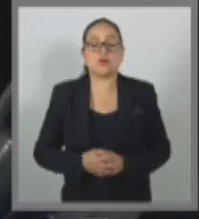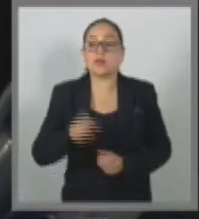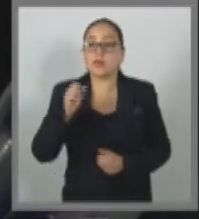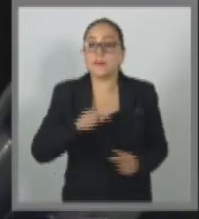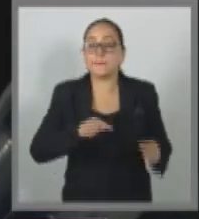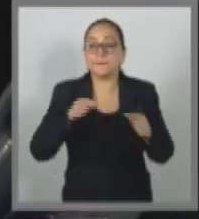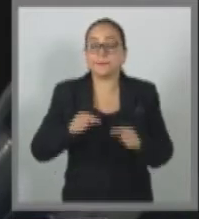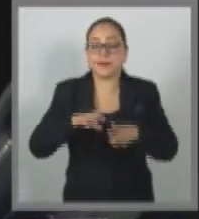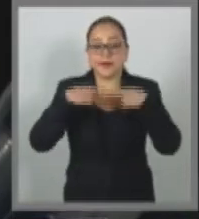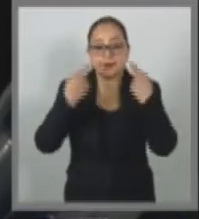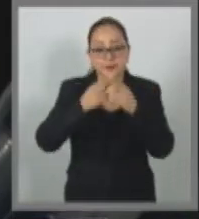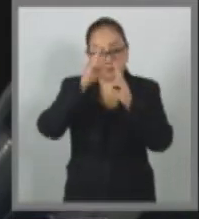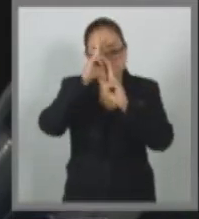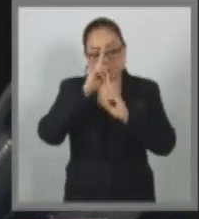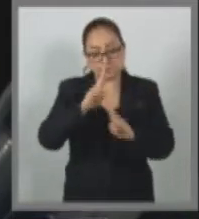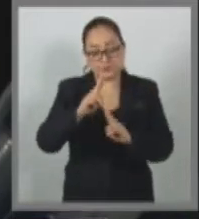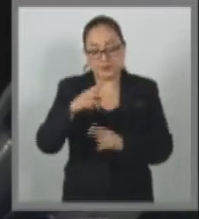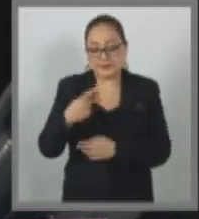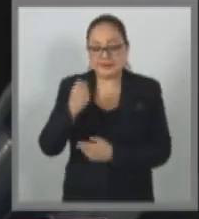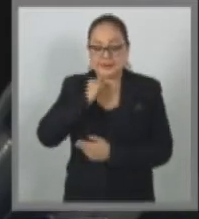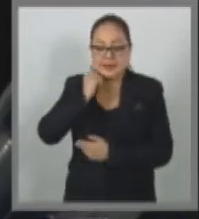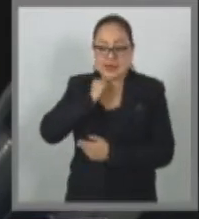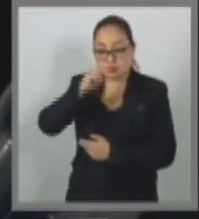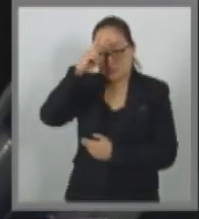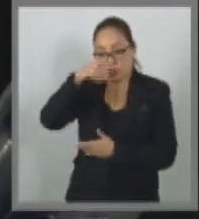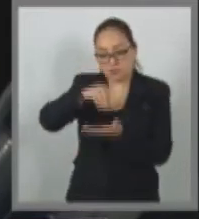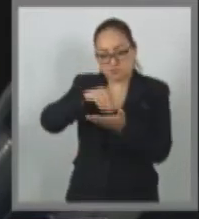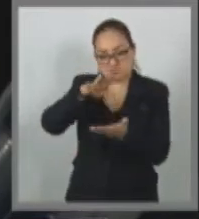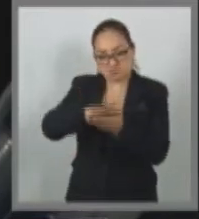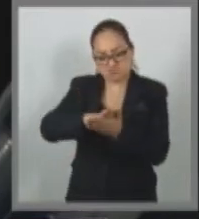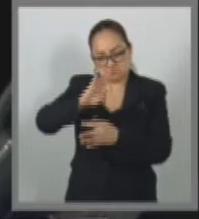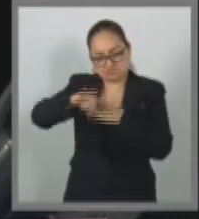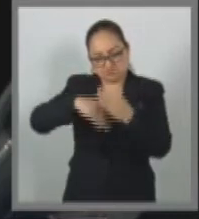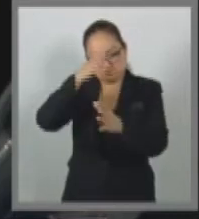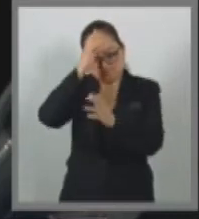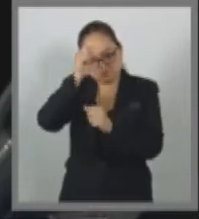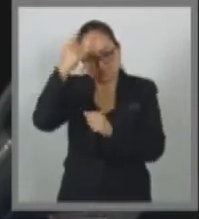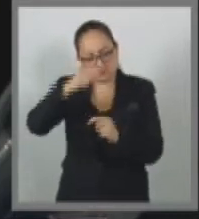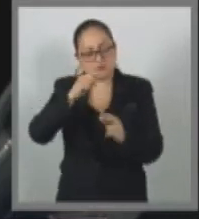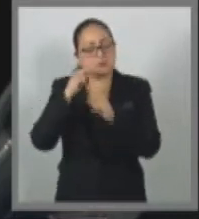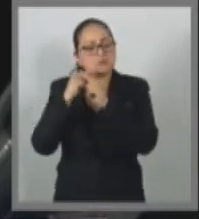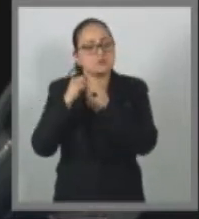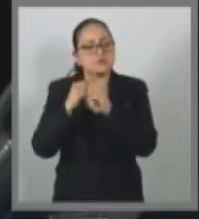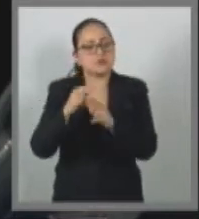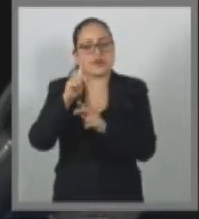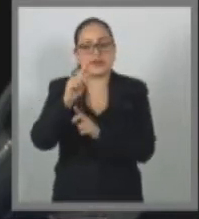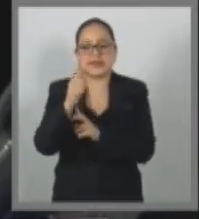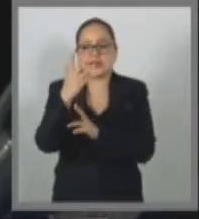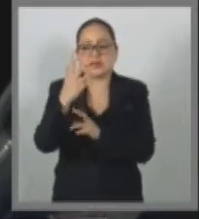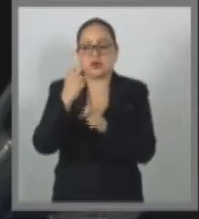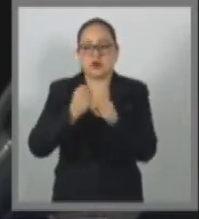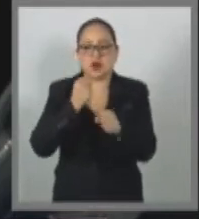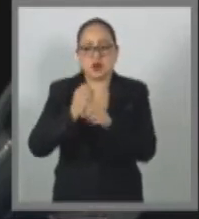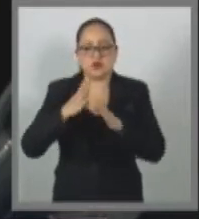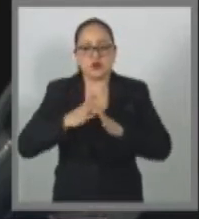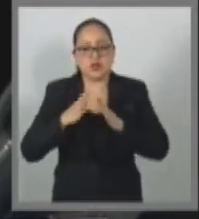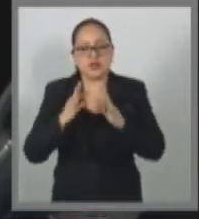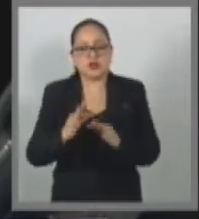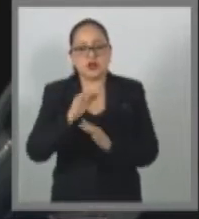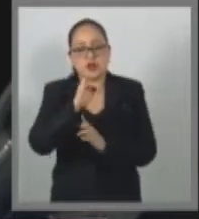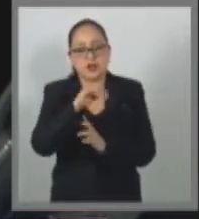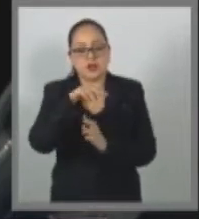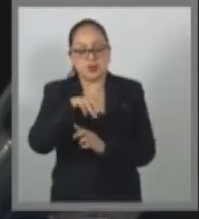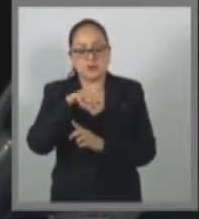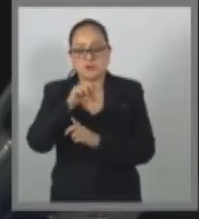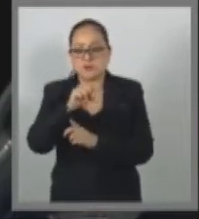Acudimos a la sesión solemne que el Senado de la República acordó realizar para resaltar los 75 años de la existencia del Instituto Mexicano del